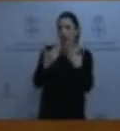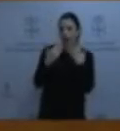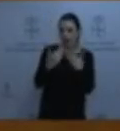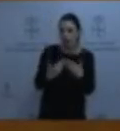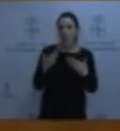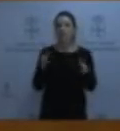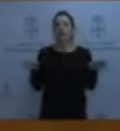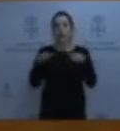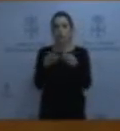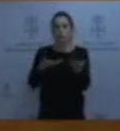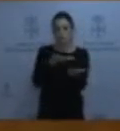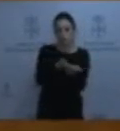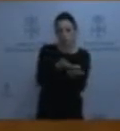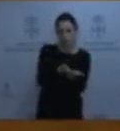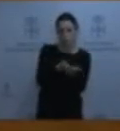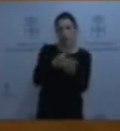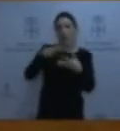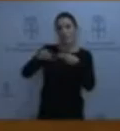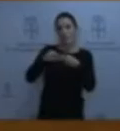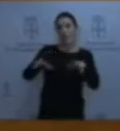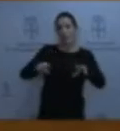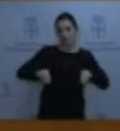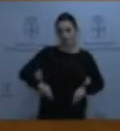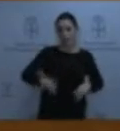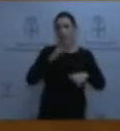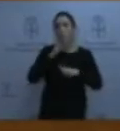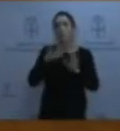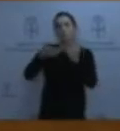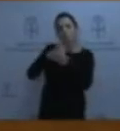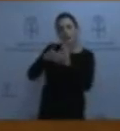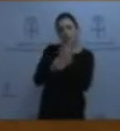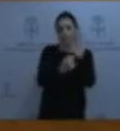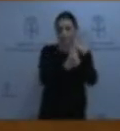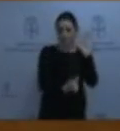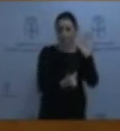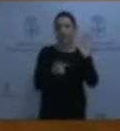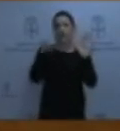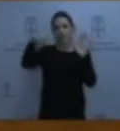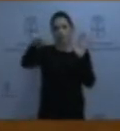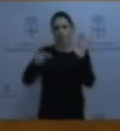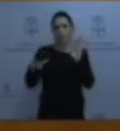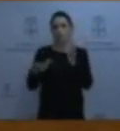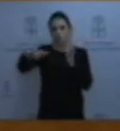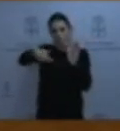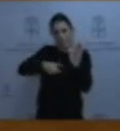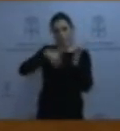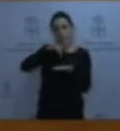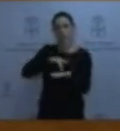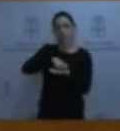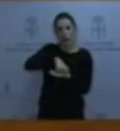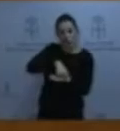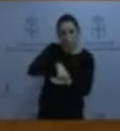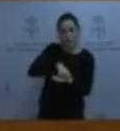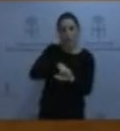sinceramente que el grupo proponente acepte esta enmienda, puesto que esta explicación me la pidieron explícitamente ante la duda que les generaba la